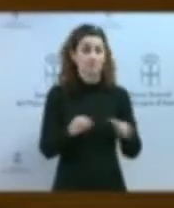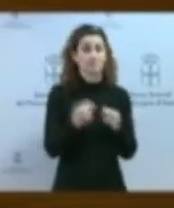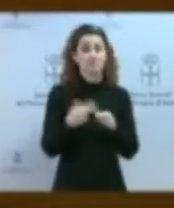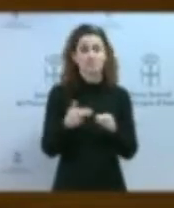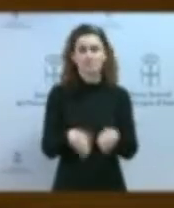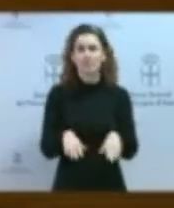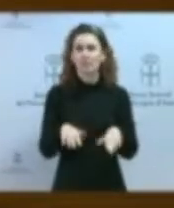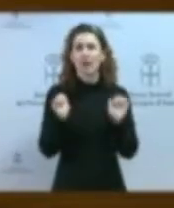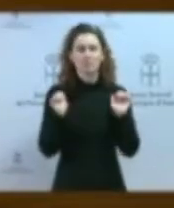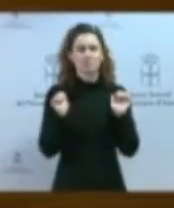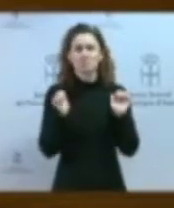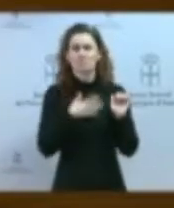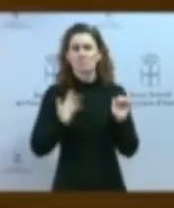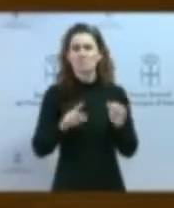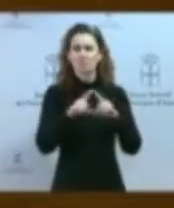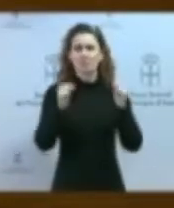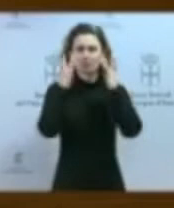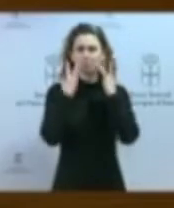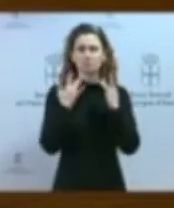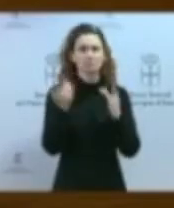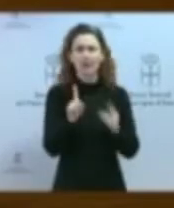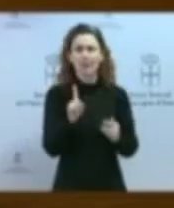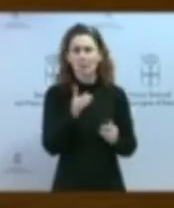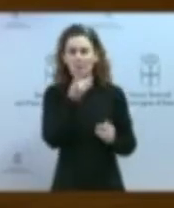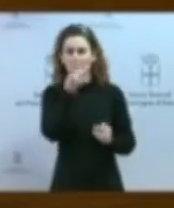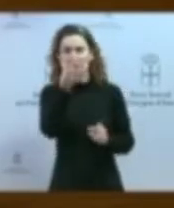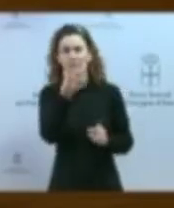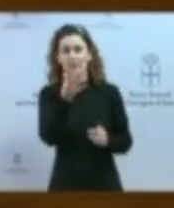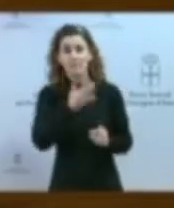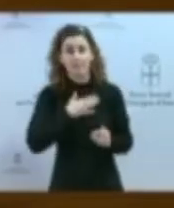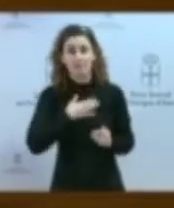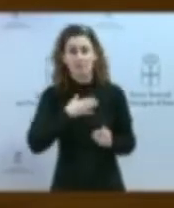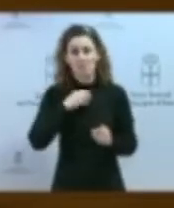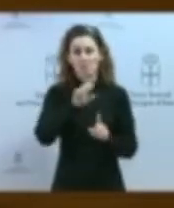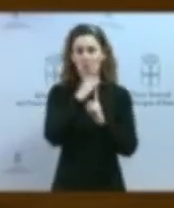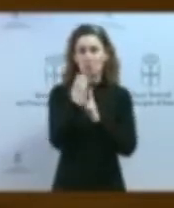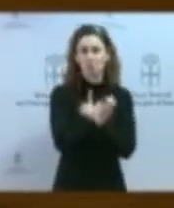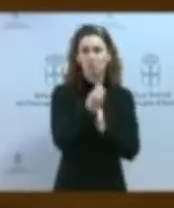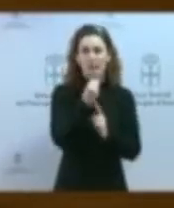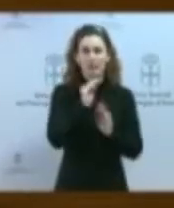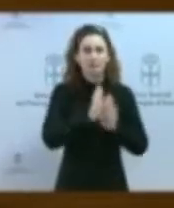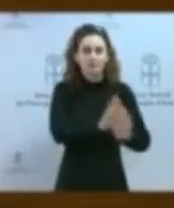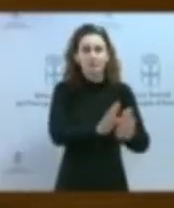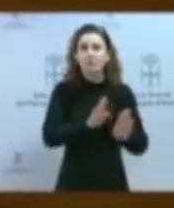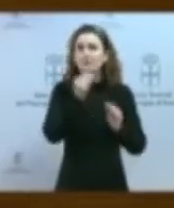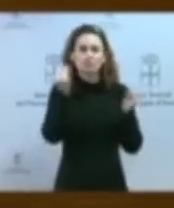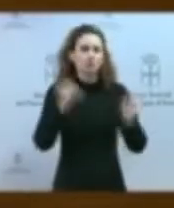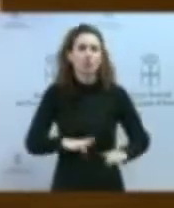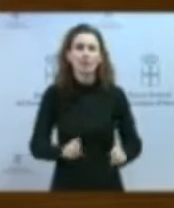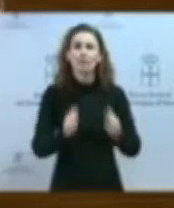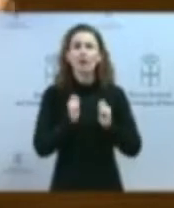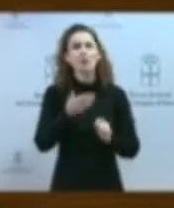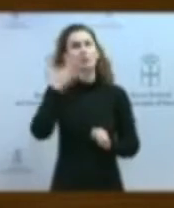un patrimonio cultural e histórico del que nos deberíamos enorgullecer. Hay diferencias que